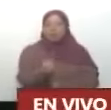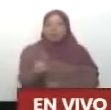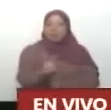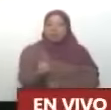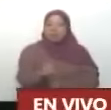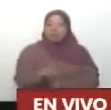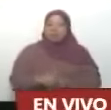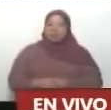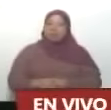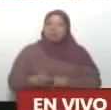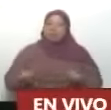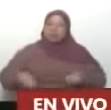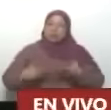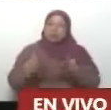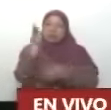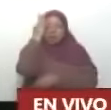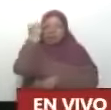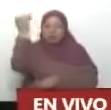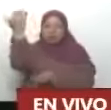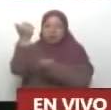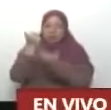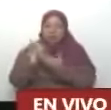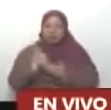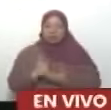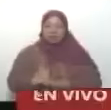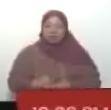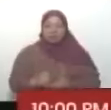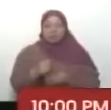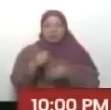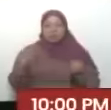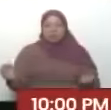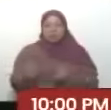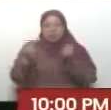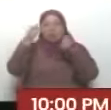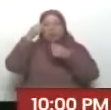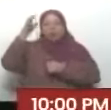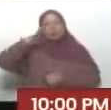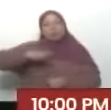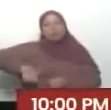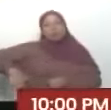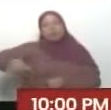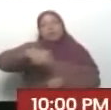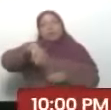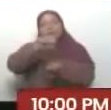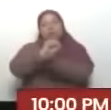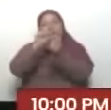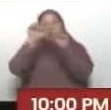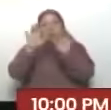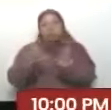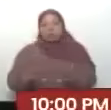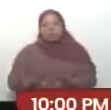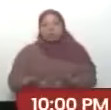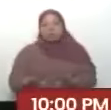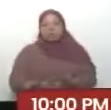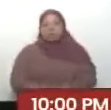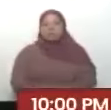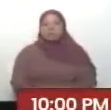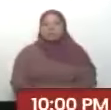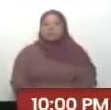es nuestro regalo que Dios nos dio. Gloria al bravo pueblo que el yugo lanzó. ¡Ajá!